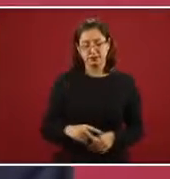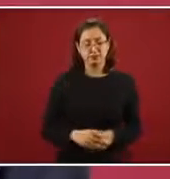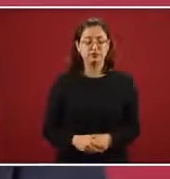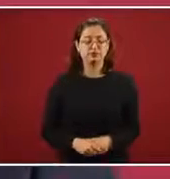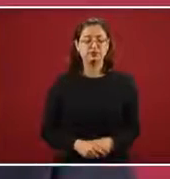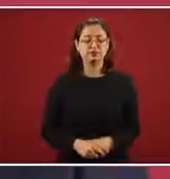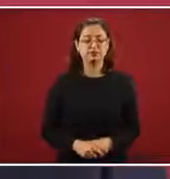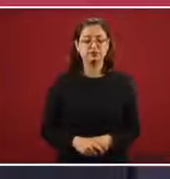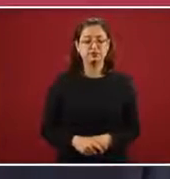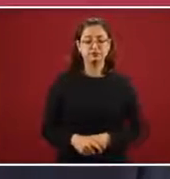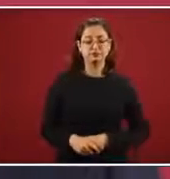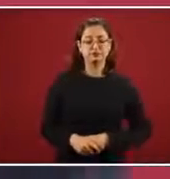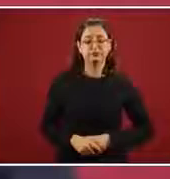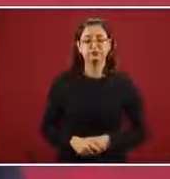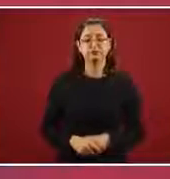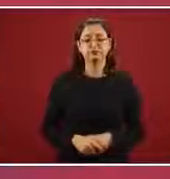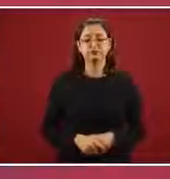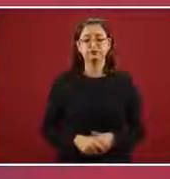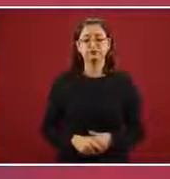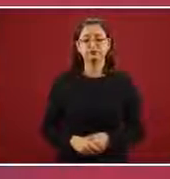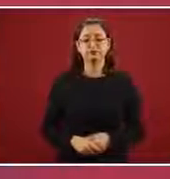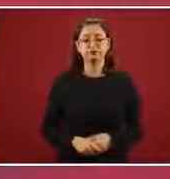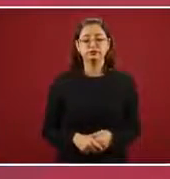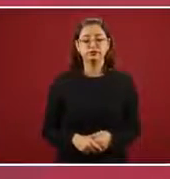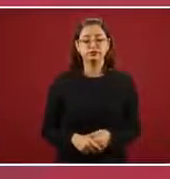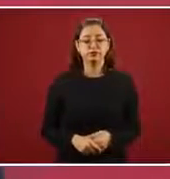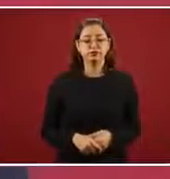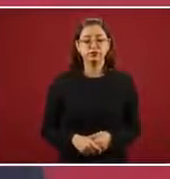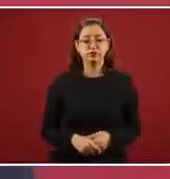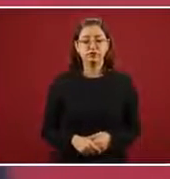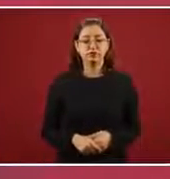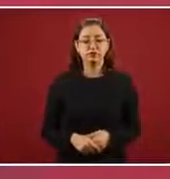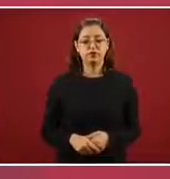Desde luego, hay dos servicios